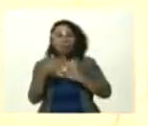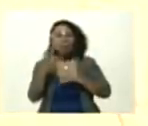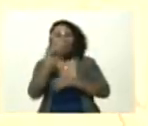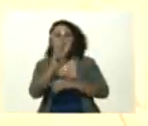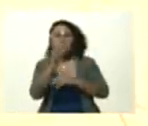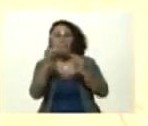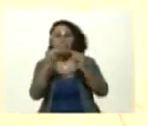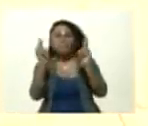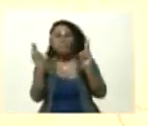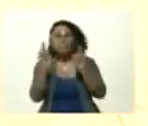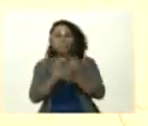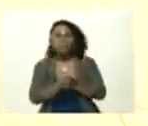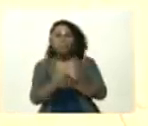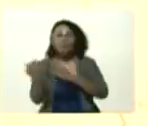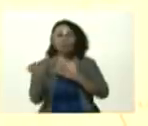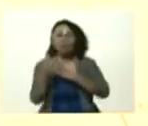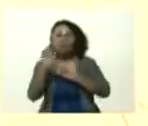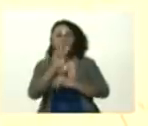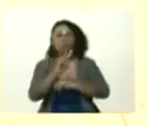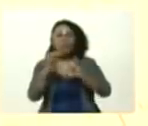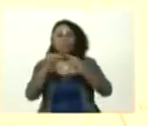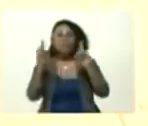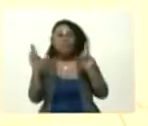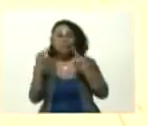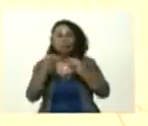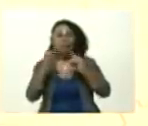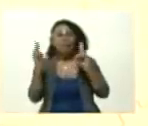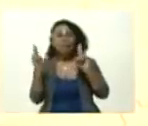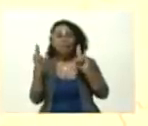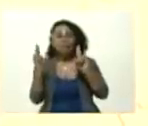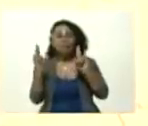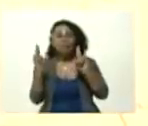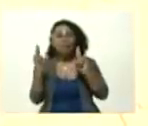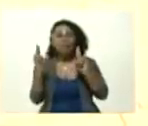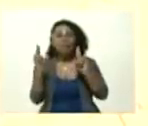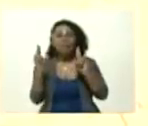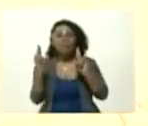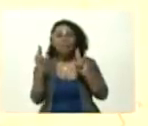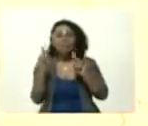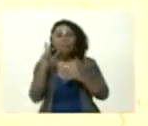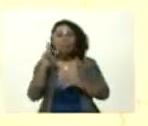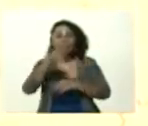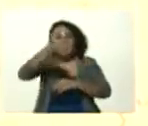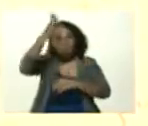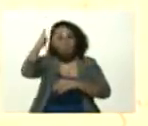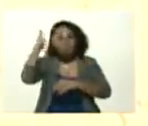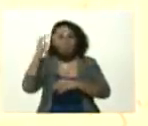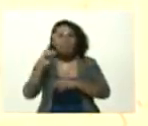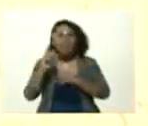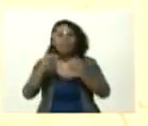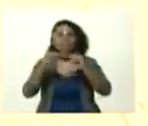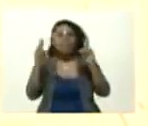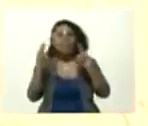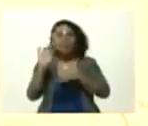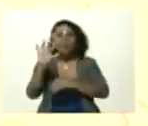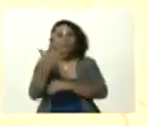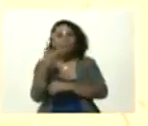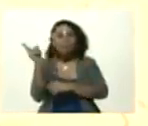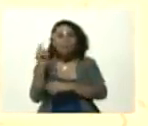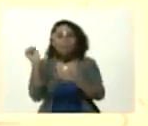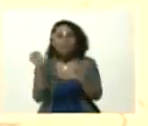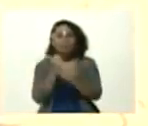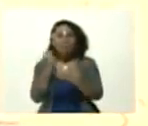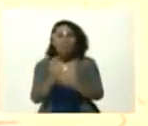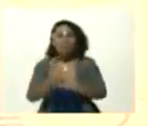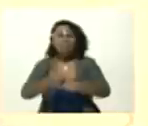puentes. Se afectaron 2 puentes. Está el puente La Gallera y el puente La Quinta. Esos puentes se están haciendo trabajos